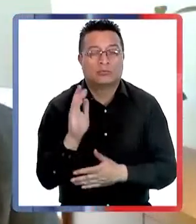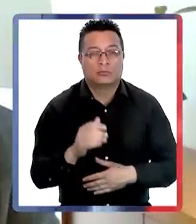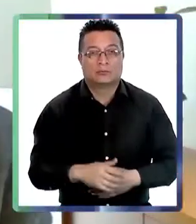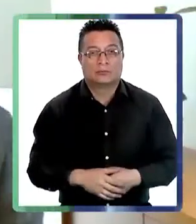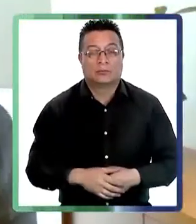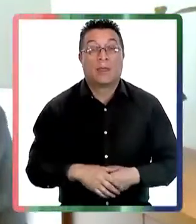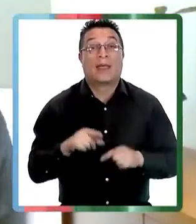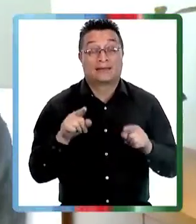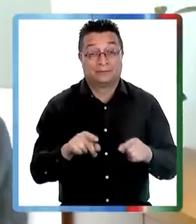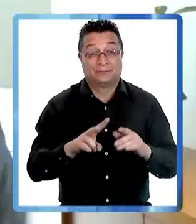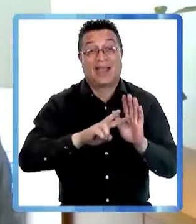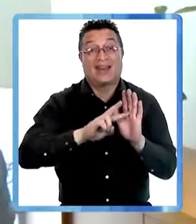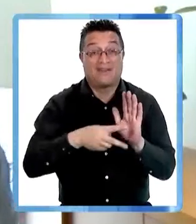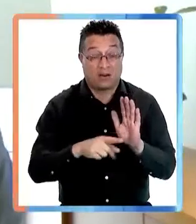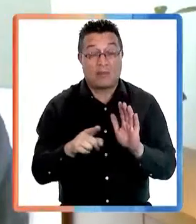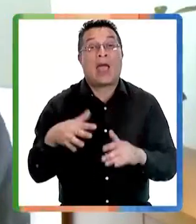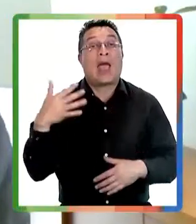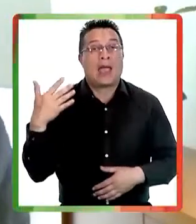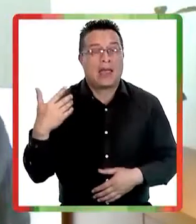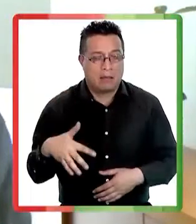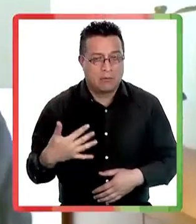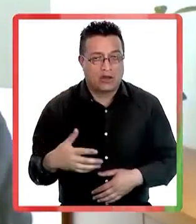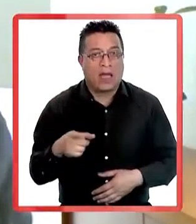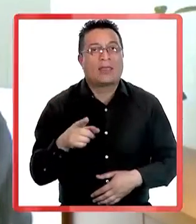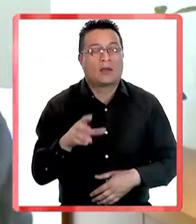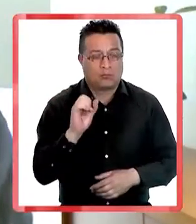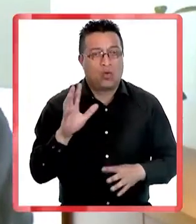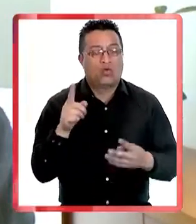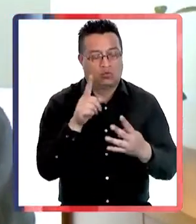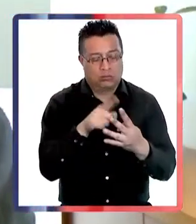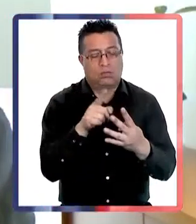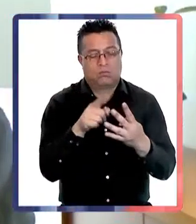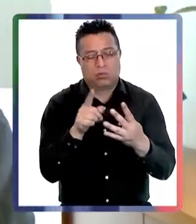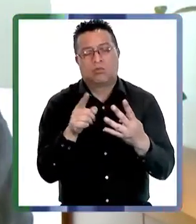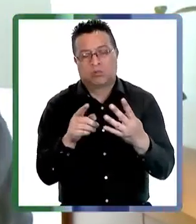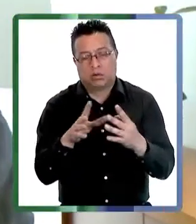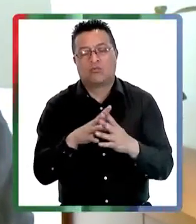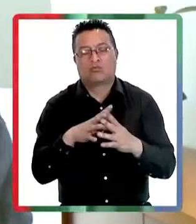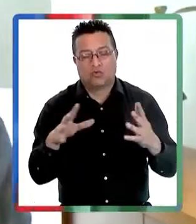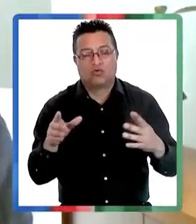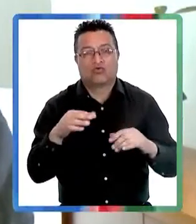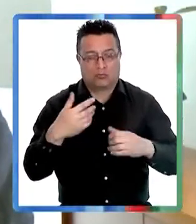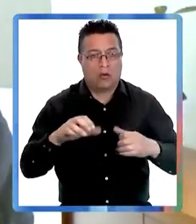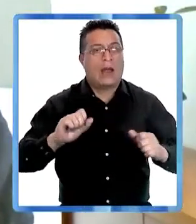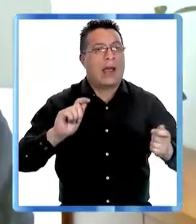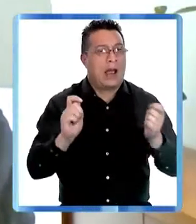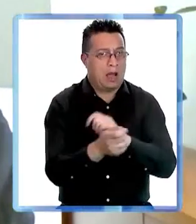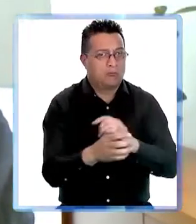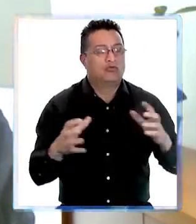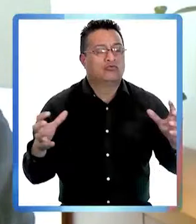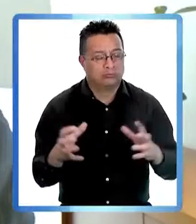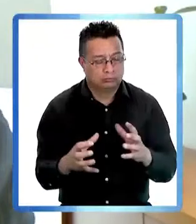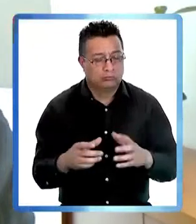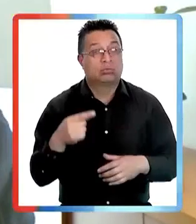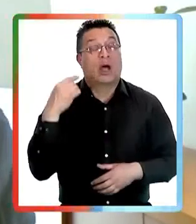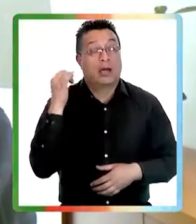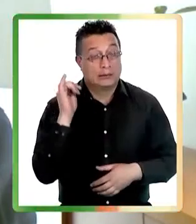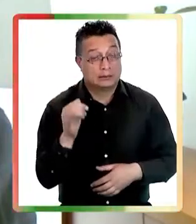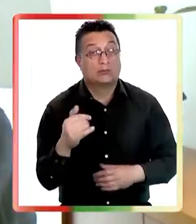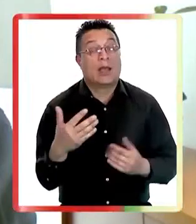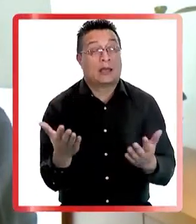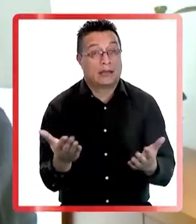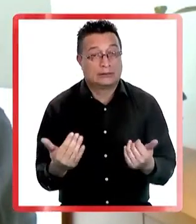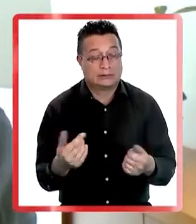Bueno, esta es una reforma importante que tiene varios componentes, una reforma estructural y por lo tanto efectivamente